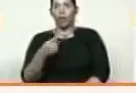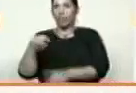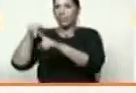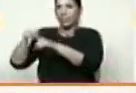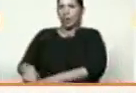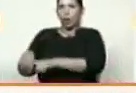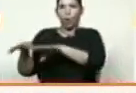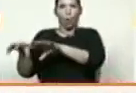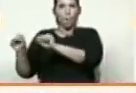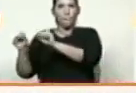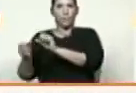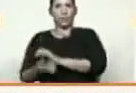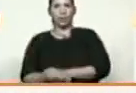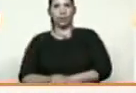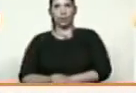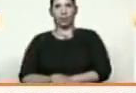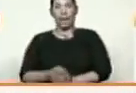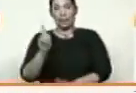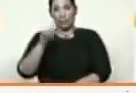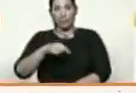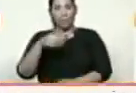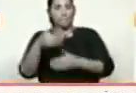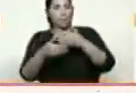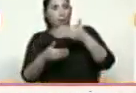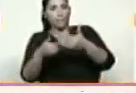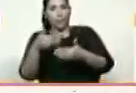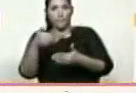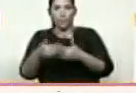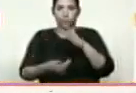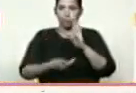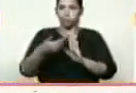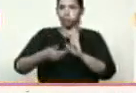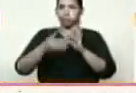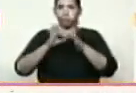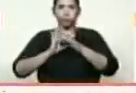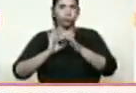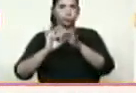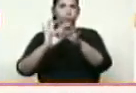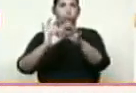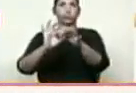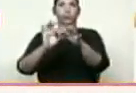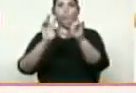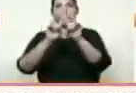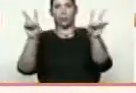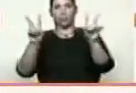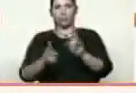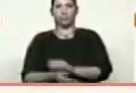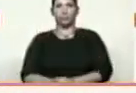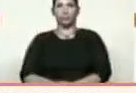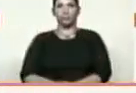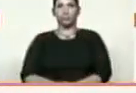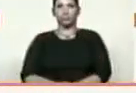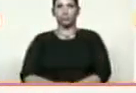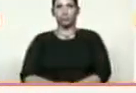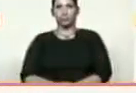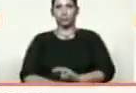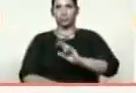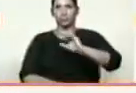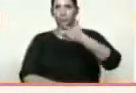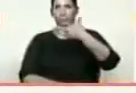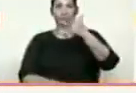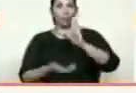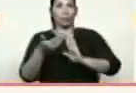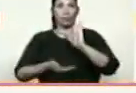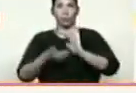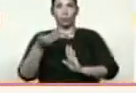imperialismo, sino que es un paso fundamental en la consolidación de la paz. Y en tercer lugar, la importancia que